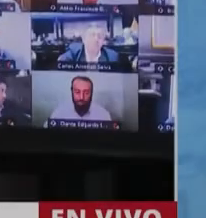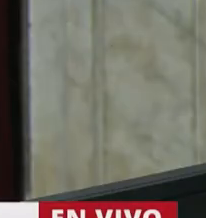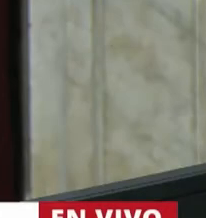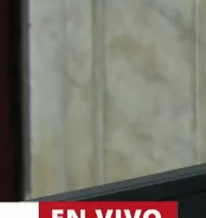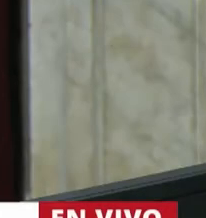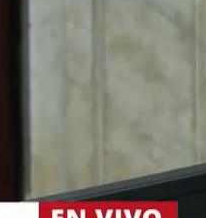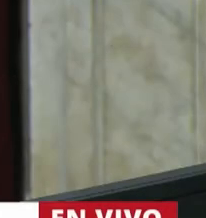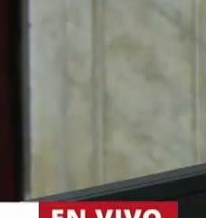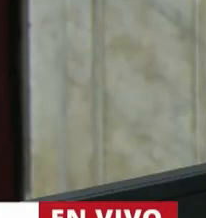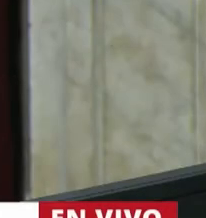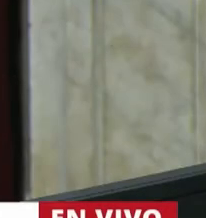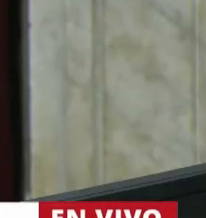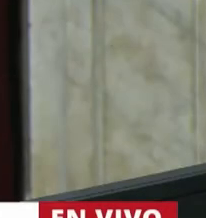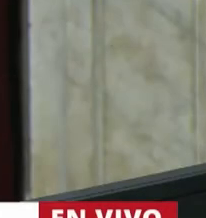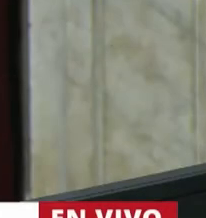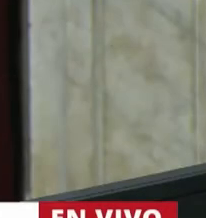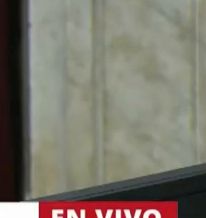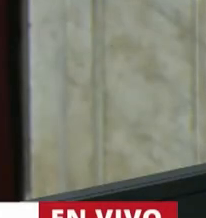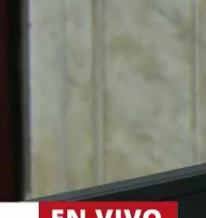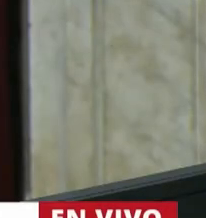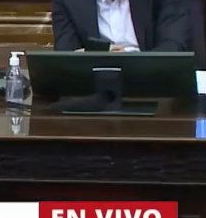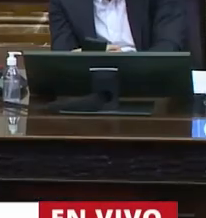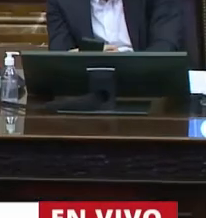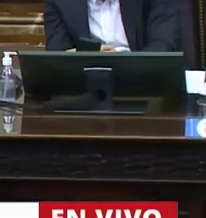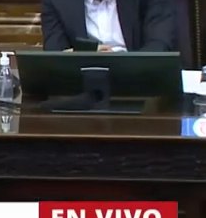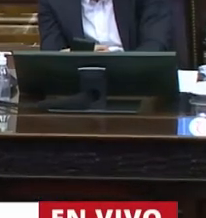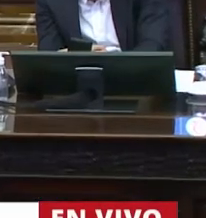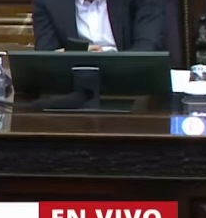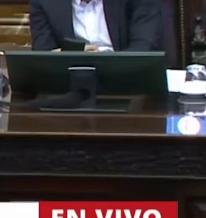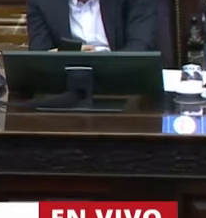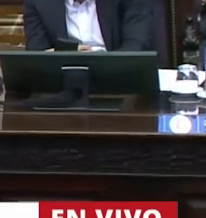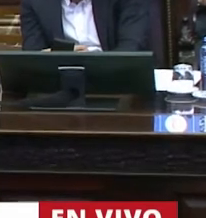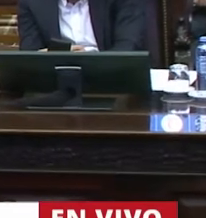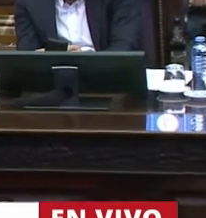Uso de la palabra el diputado Emiliano Benjamín Jacobiti.